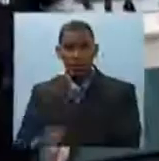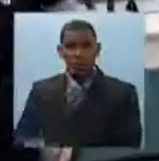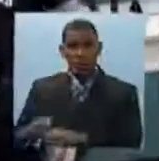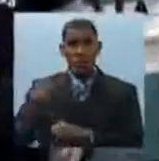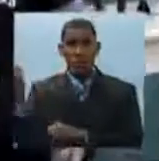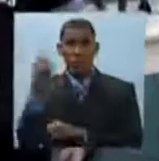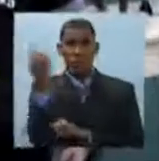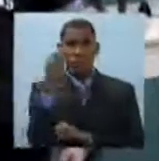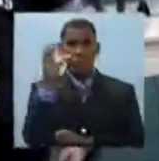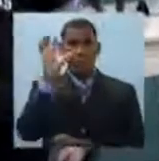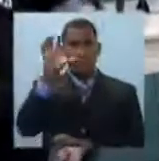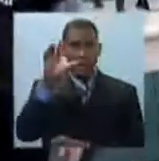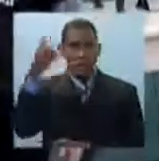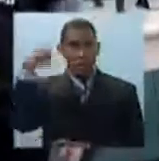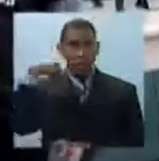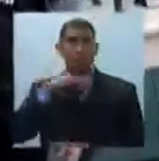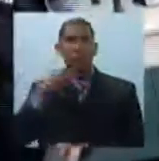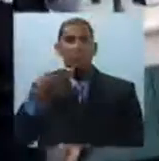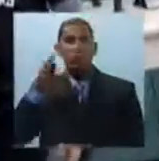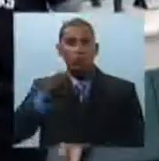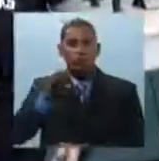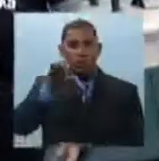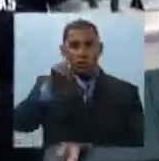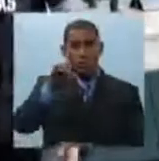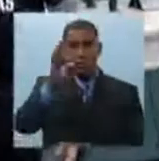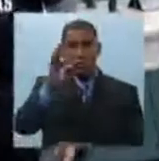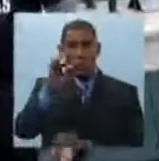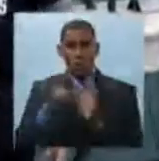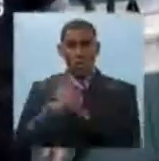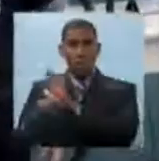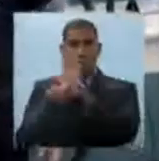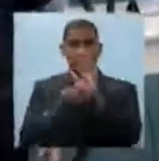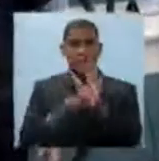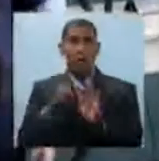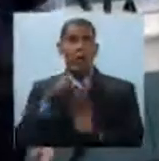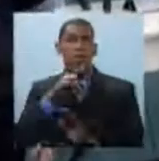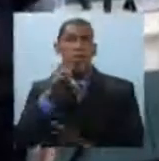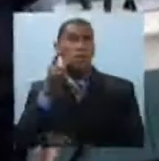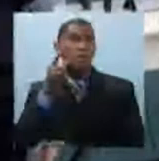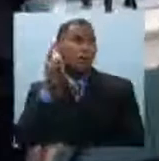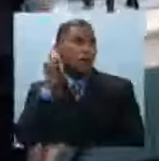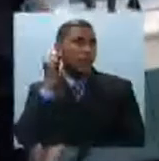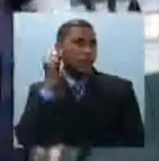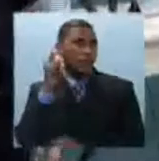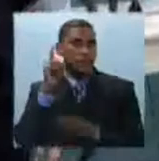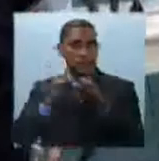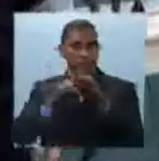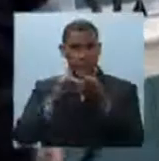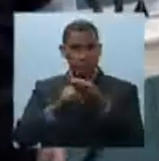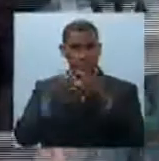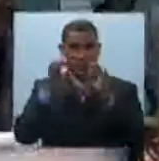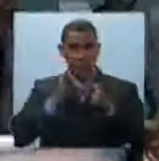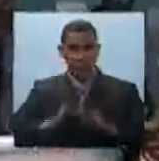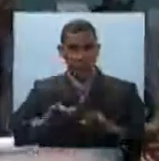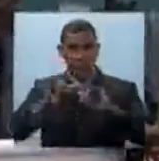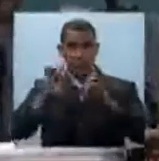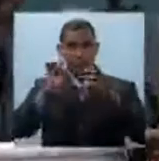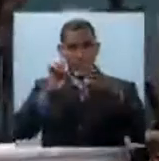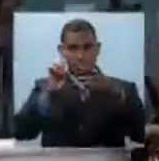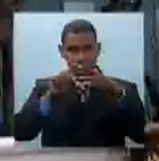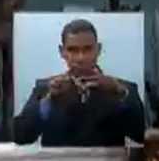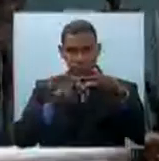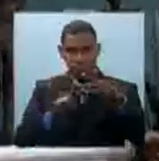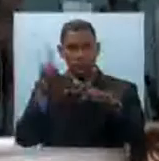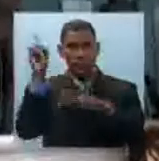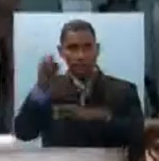pelota nacional, el fallecido Dalmiro Finol, representado por su viuda Cira de Finol y su hijo Dalmiro Finol, y el actual manager